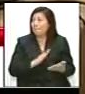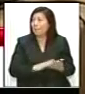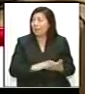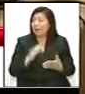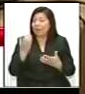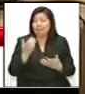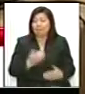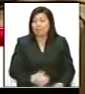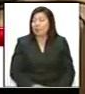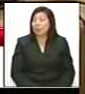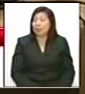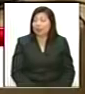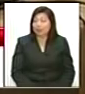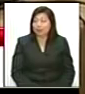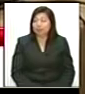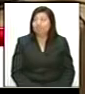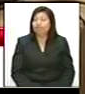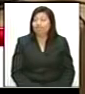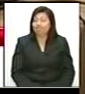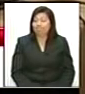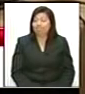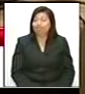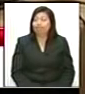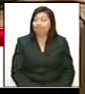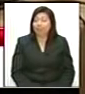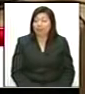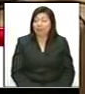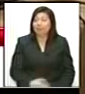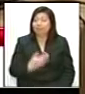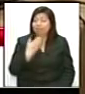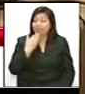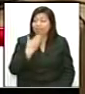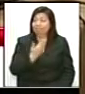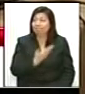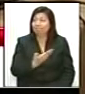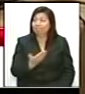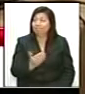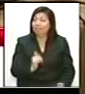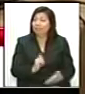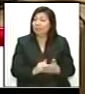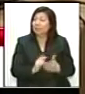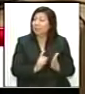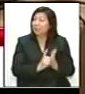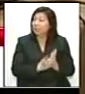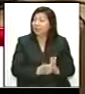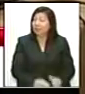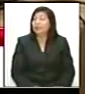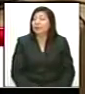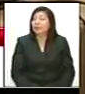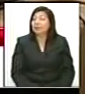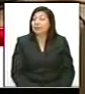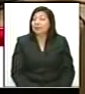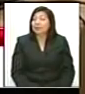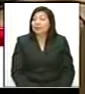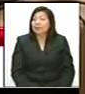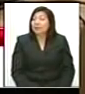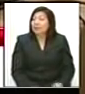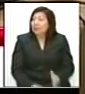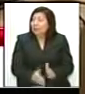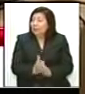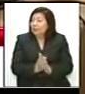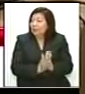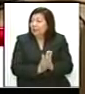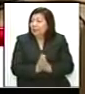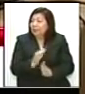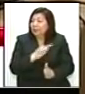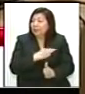Piura. Entonces, volviendo al tema, agradeciéndole por estos minutos, y aprovechando que está aquí,